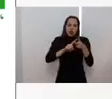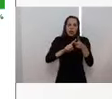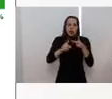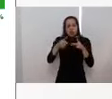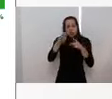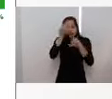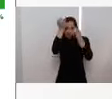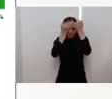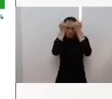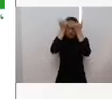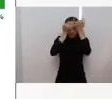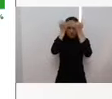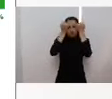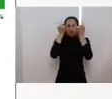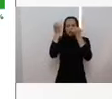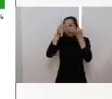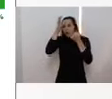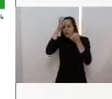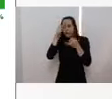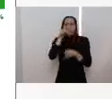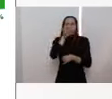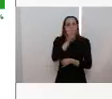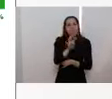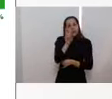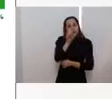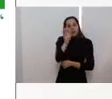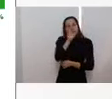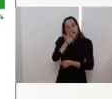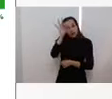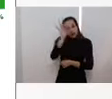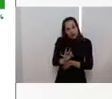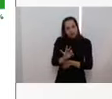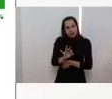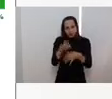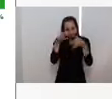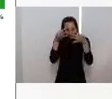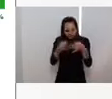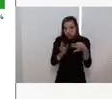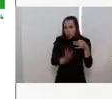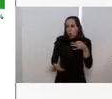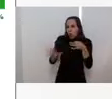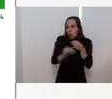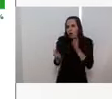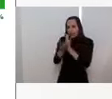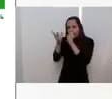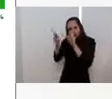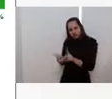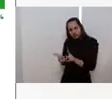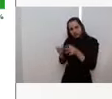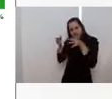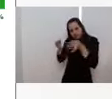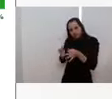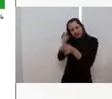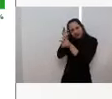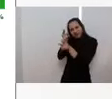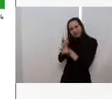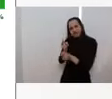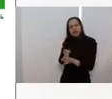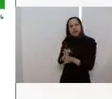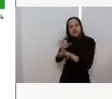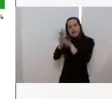conocimiento también tuvimos un 97 por ciento logramos cumplirle a todos los estudiantes con esa formación que